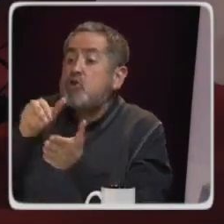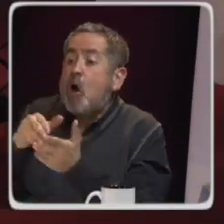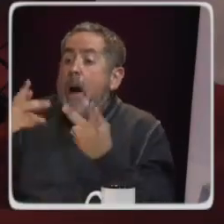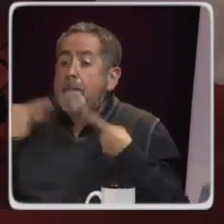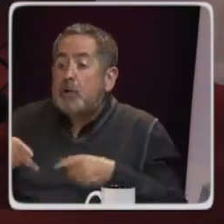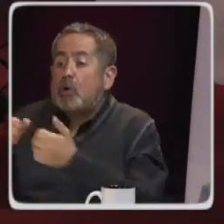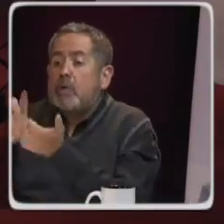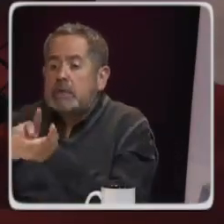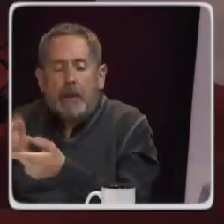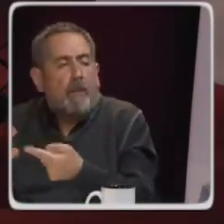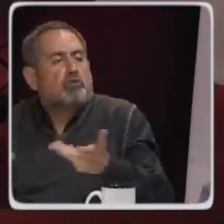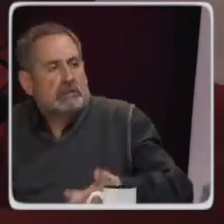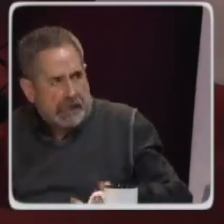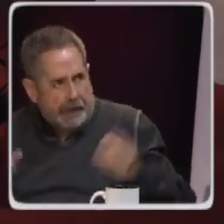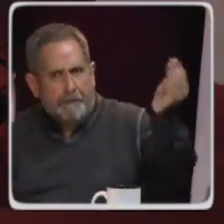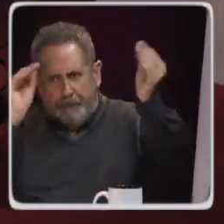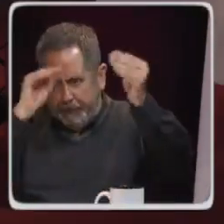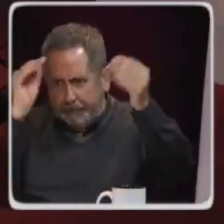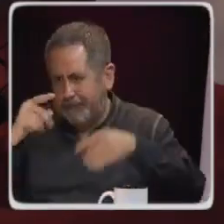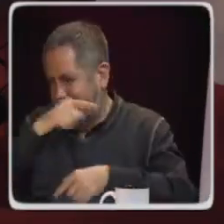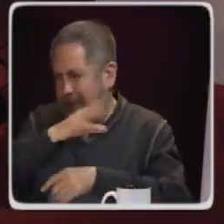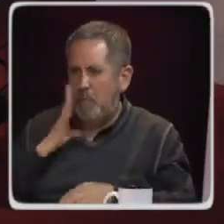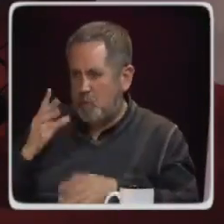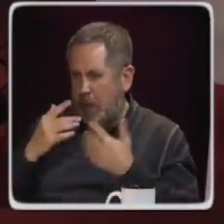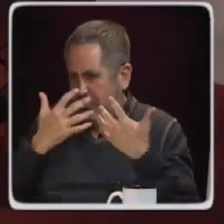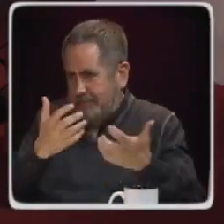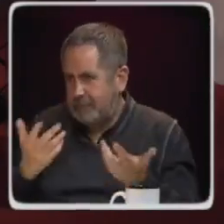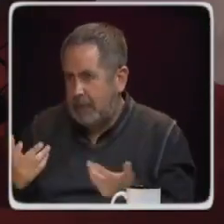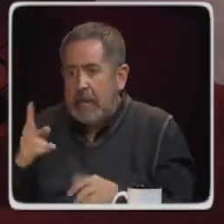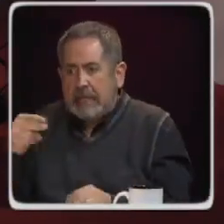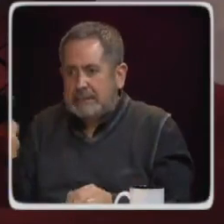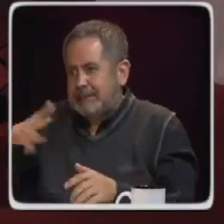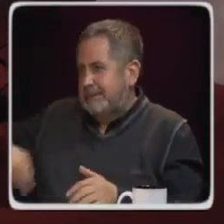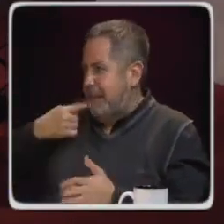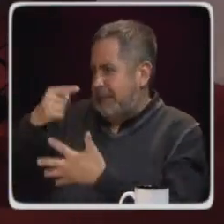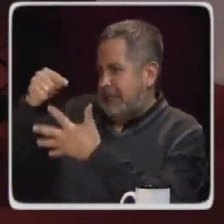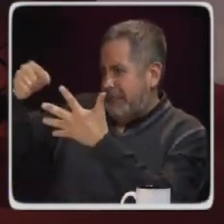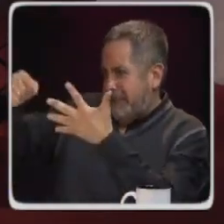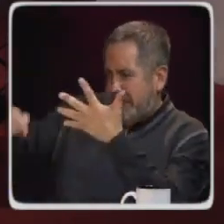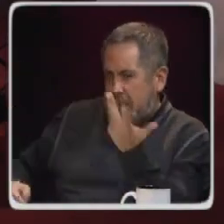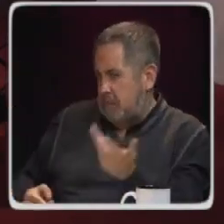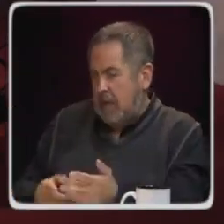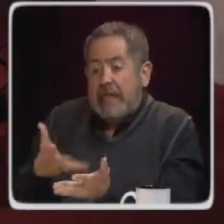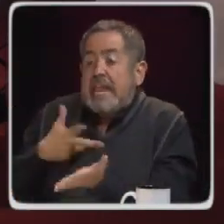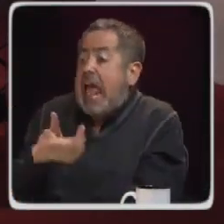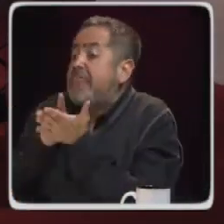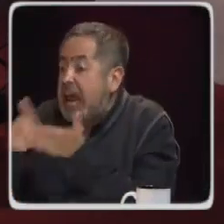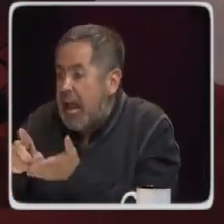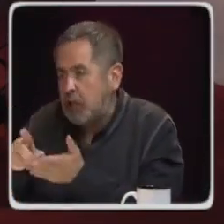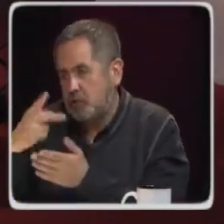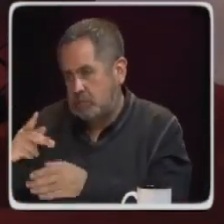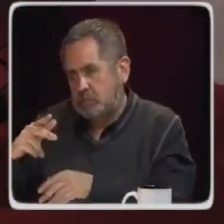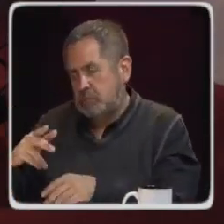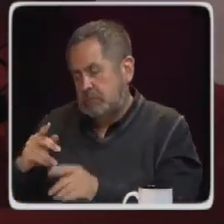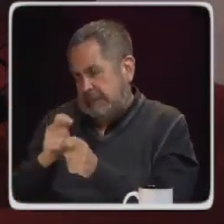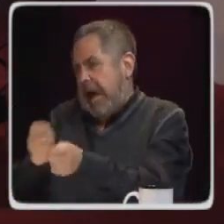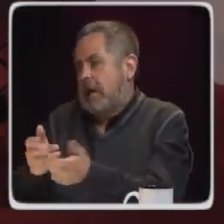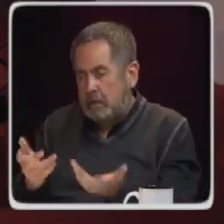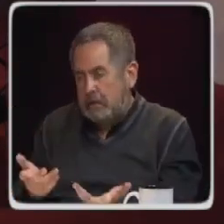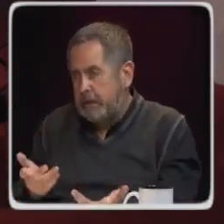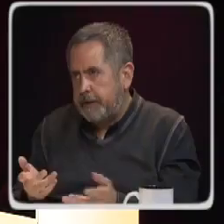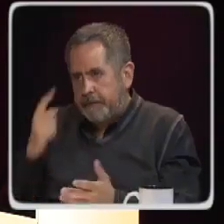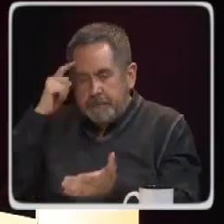organizaciones también en este tema, pero la parte del mercado, del sector privado, está cerca de este tema, está en otro carril y no